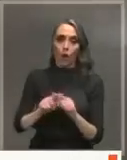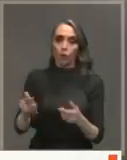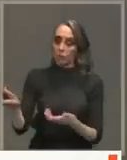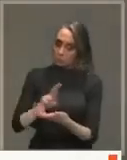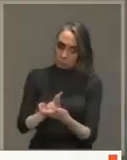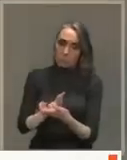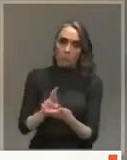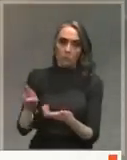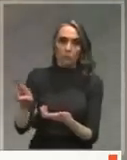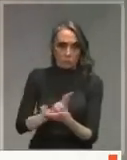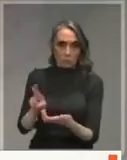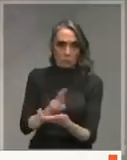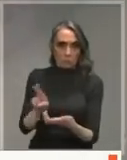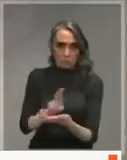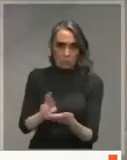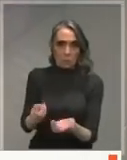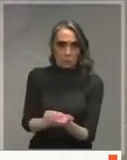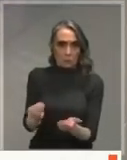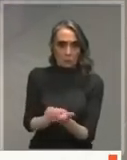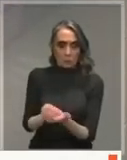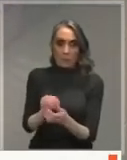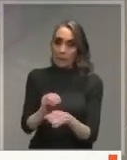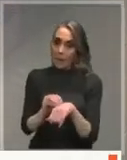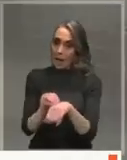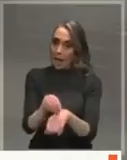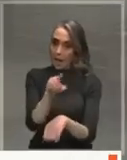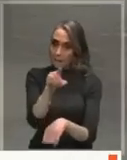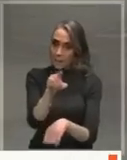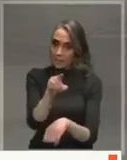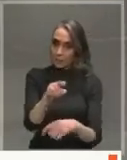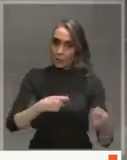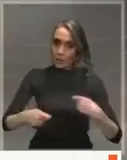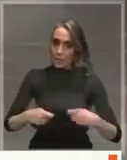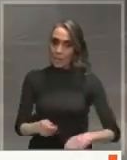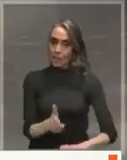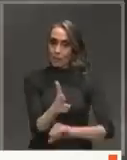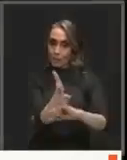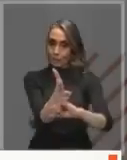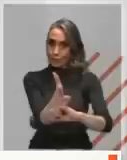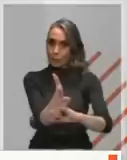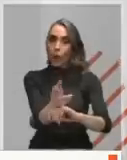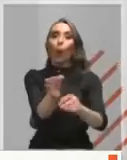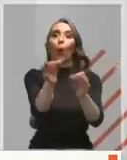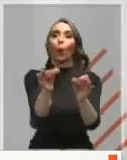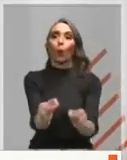otro, y otro más. Le advirtieron que asaltarían sus negocios, y así fue.